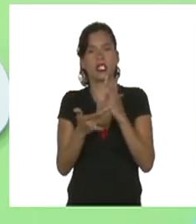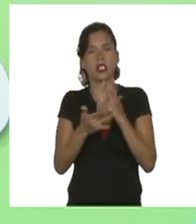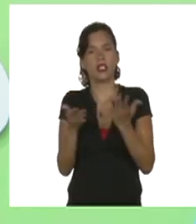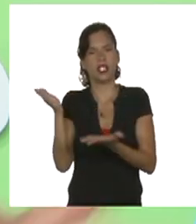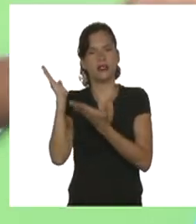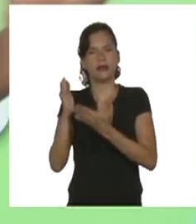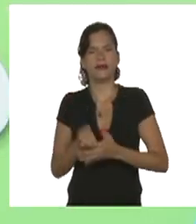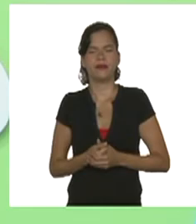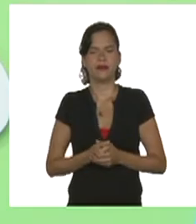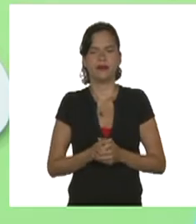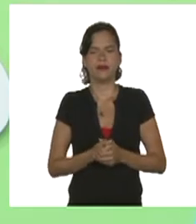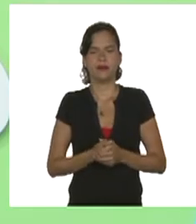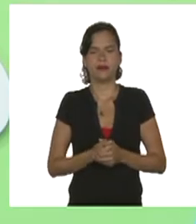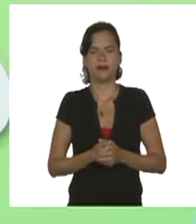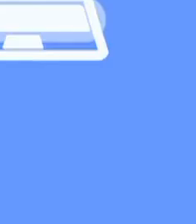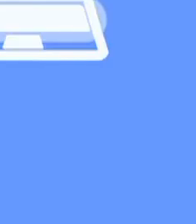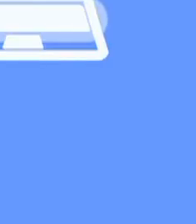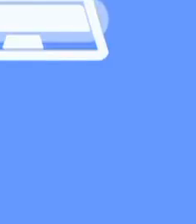TIC. ¡Bienvenidos!